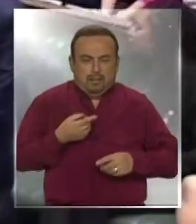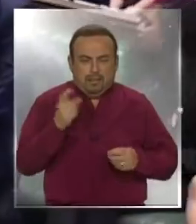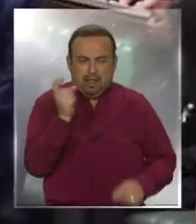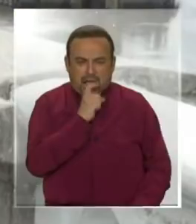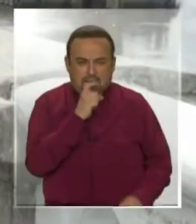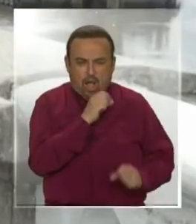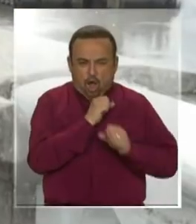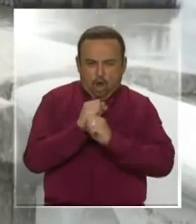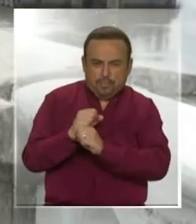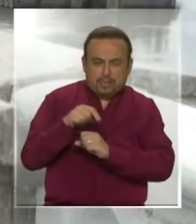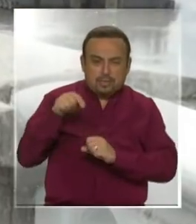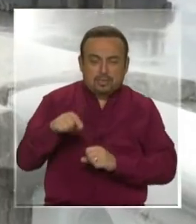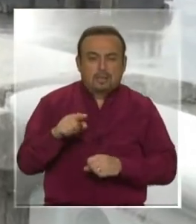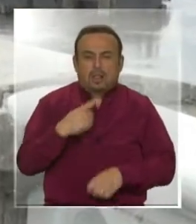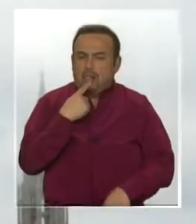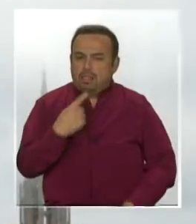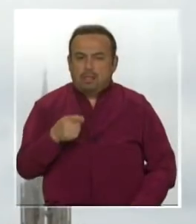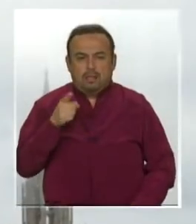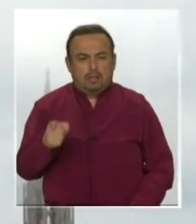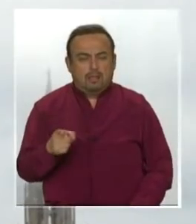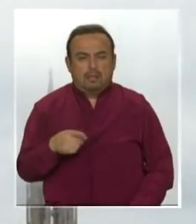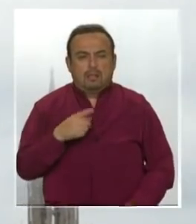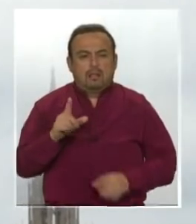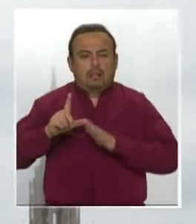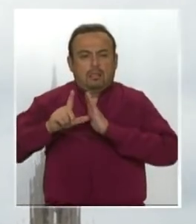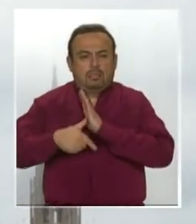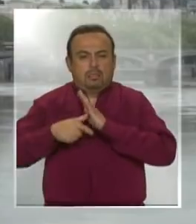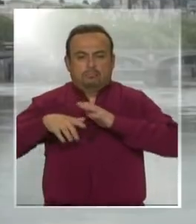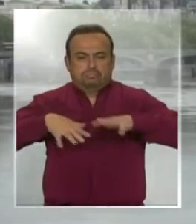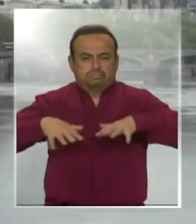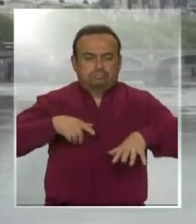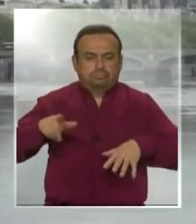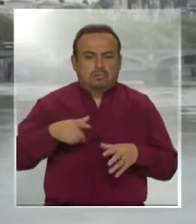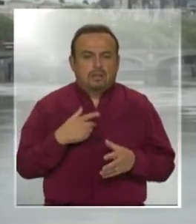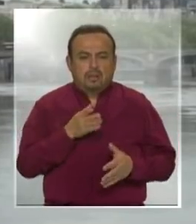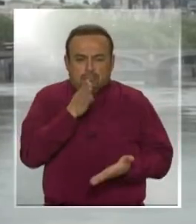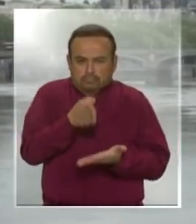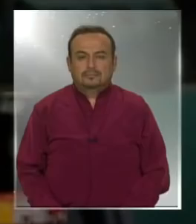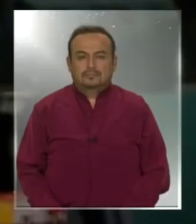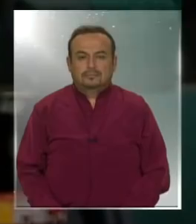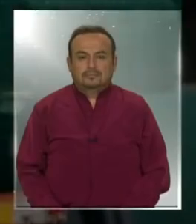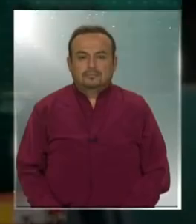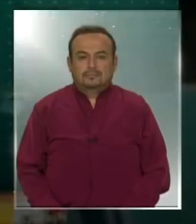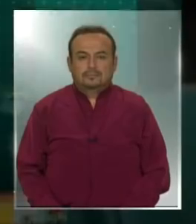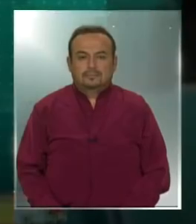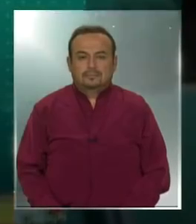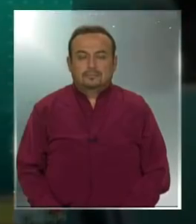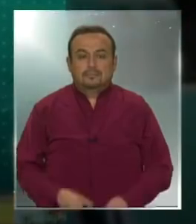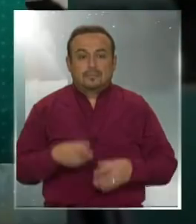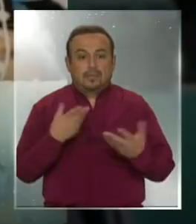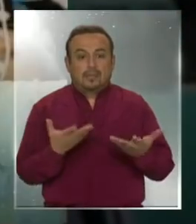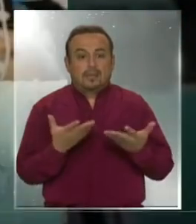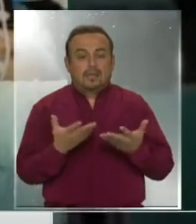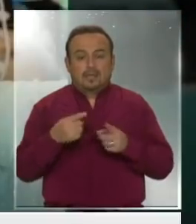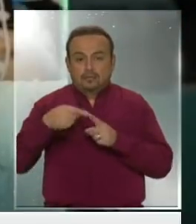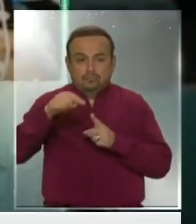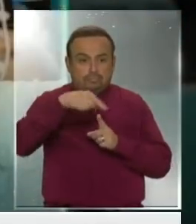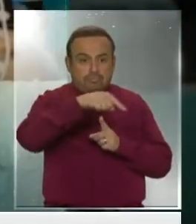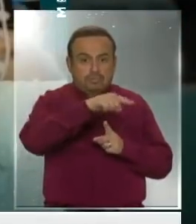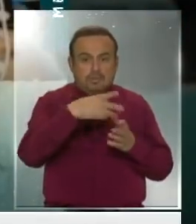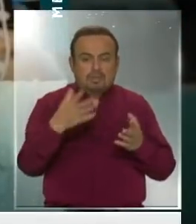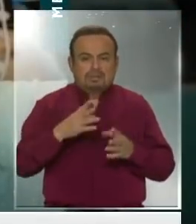de la oposición, quienes apuntan a una lentitud al momento de tomar medidas. Que son vectores